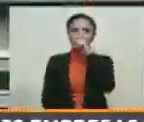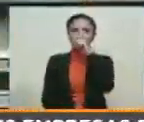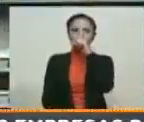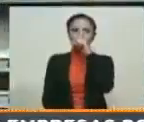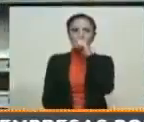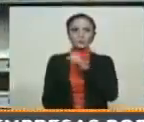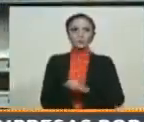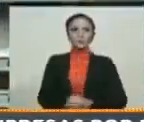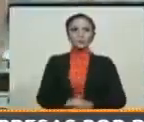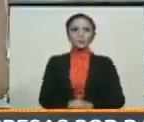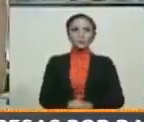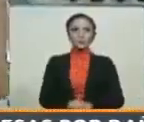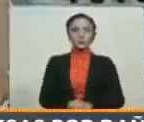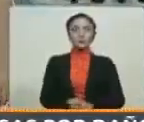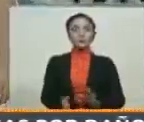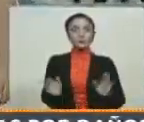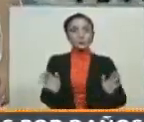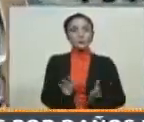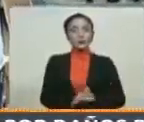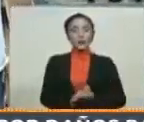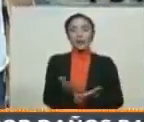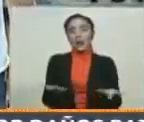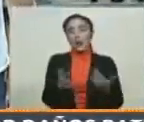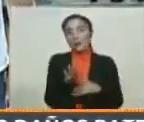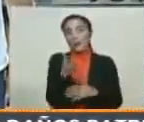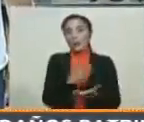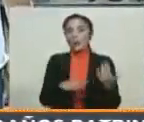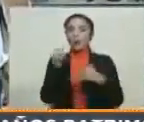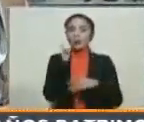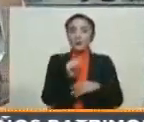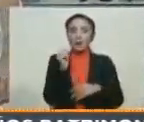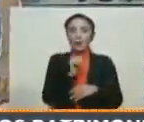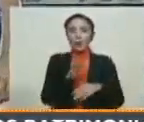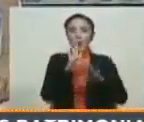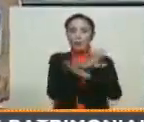el sábado 19 que acostarse temprano